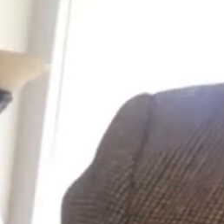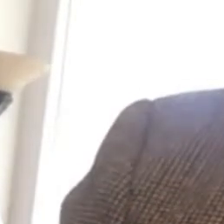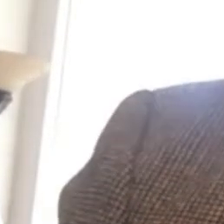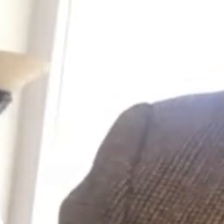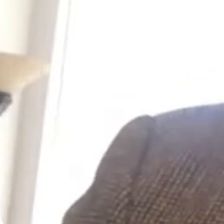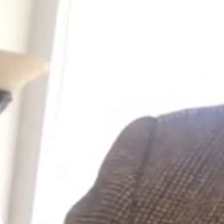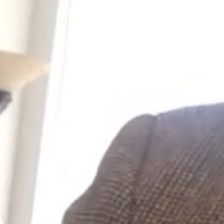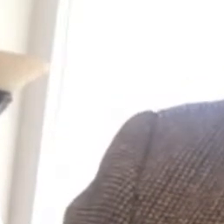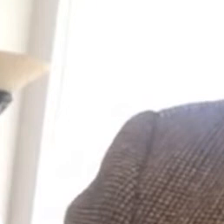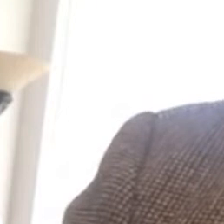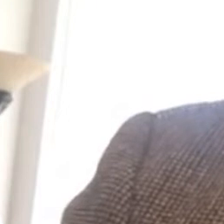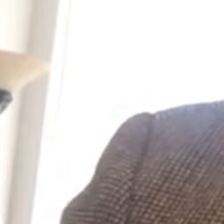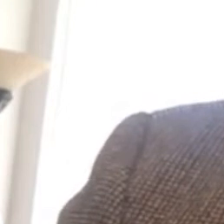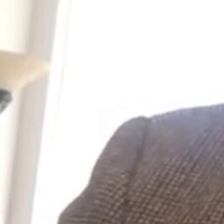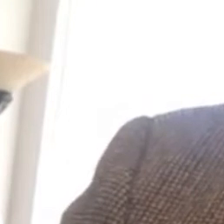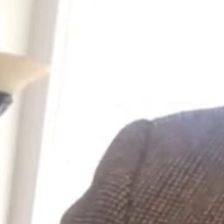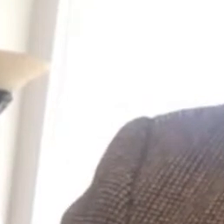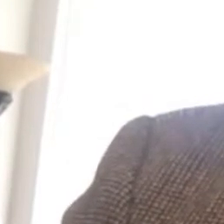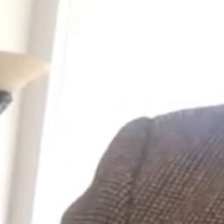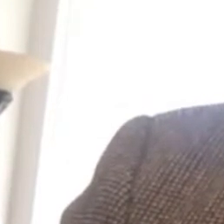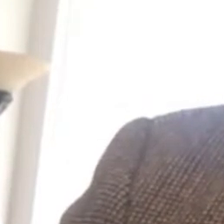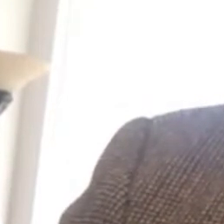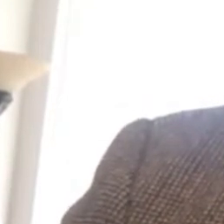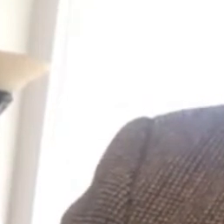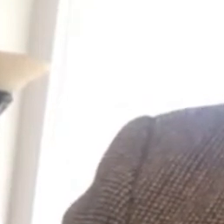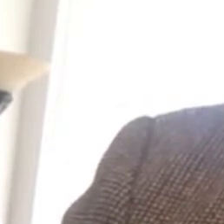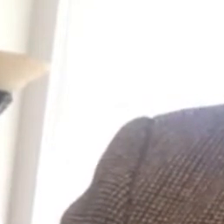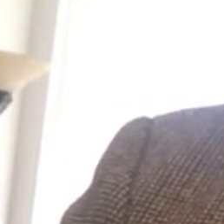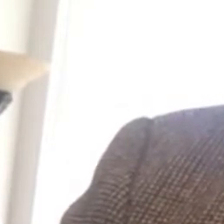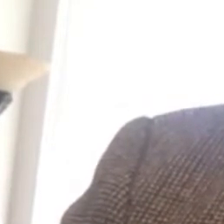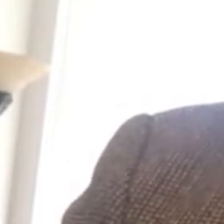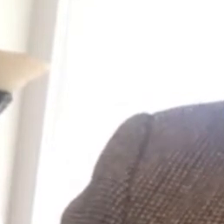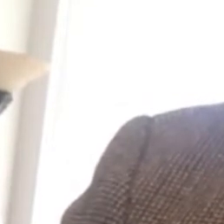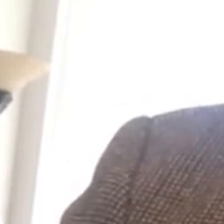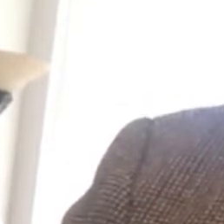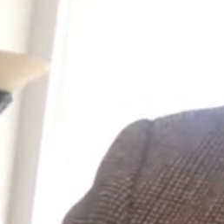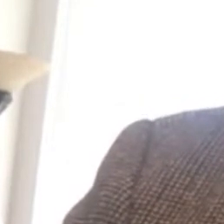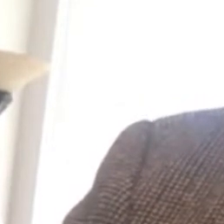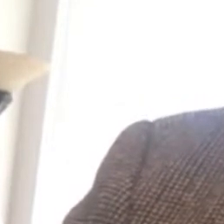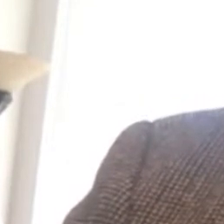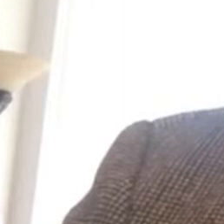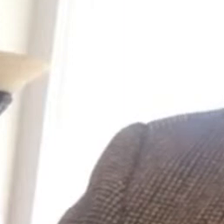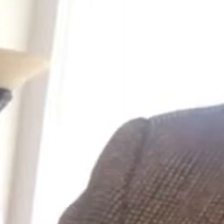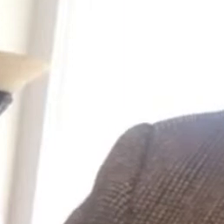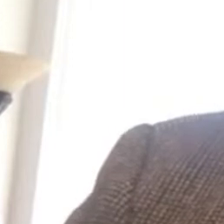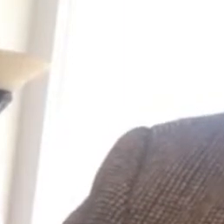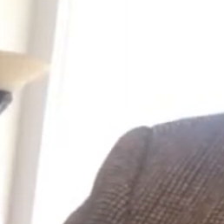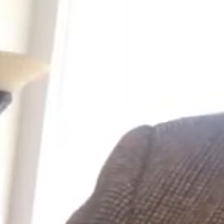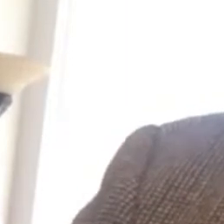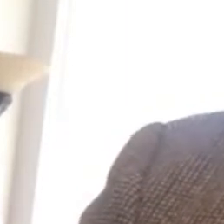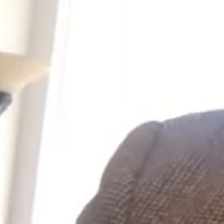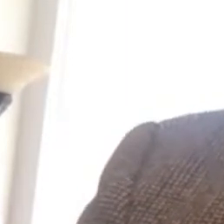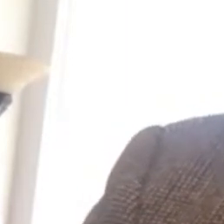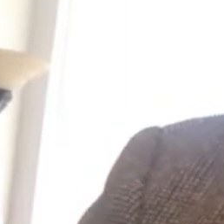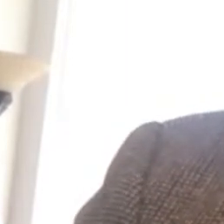señor castañeda ganó pero en ese debate se demostró que no había trabajado seriamente sus propuestas